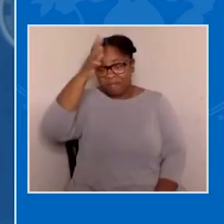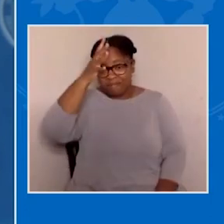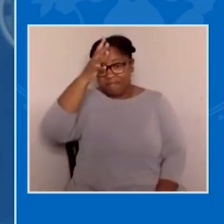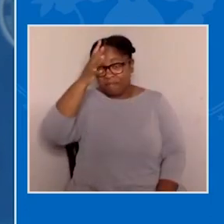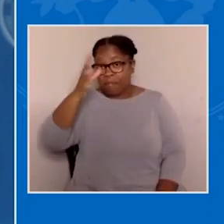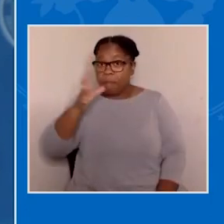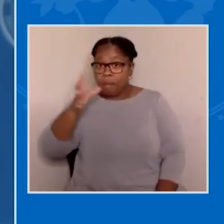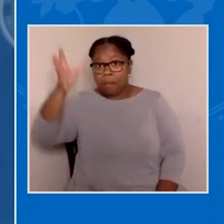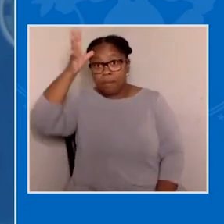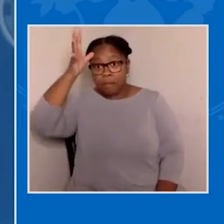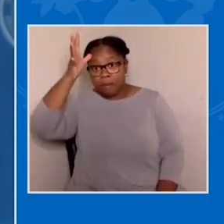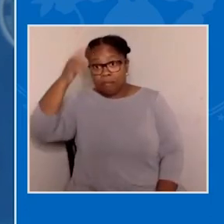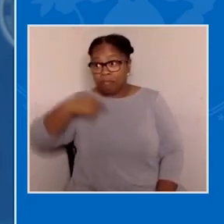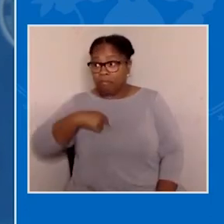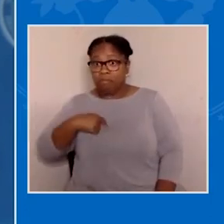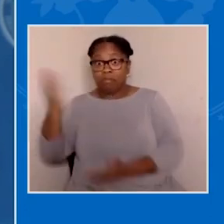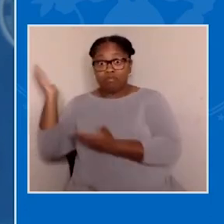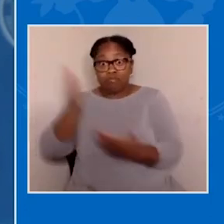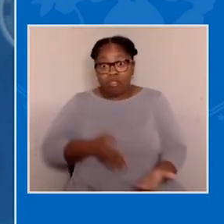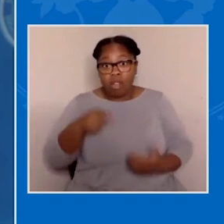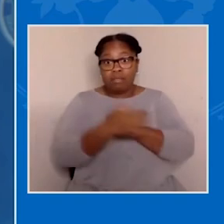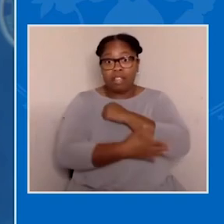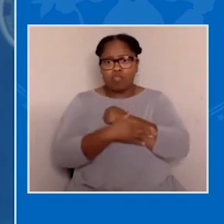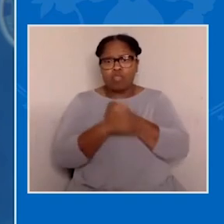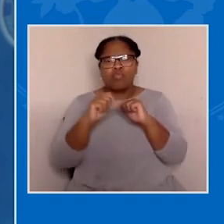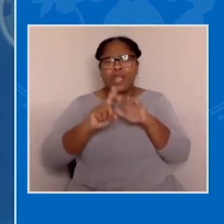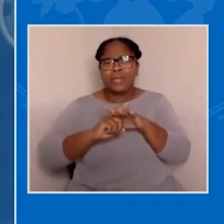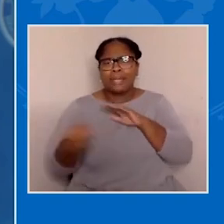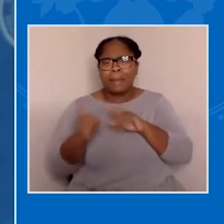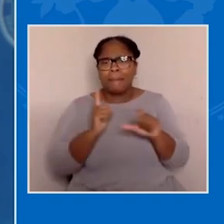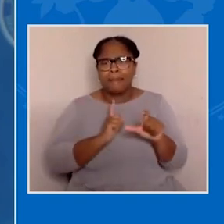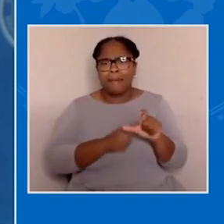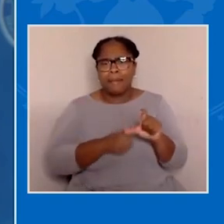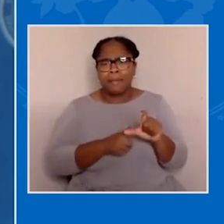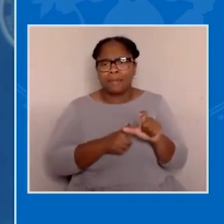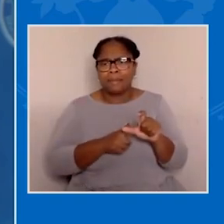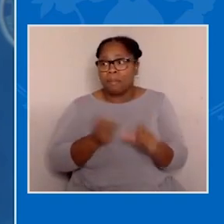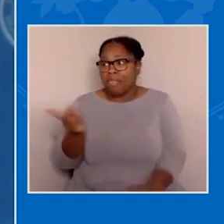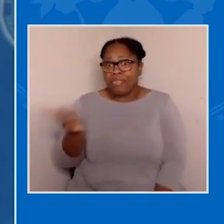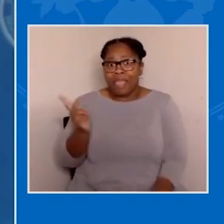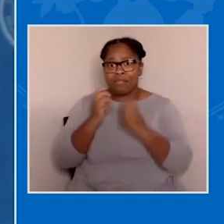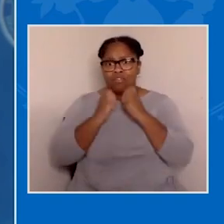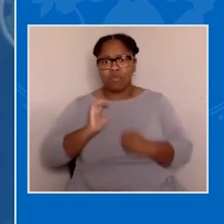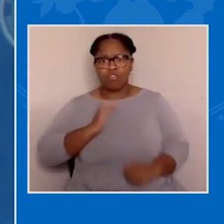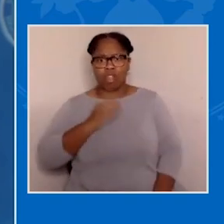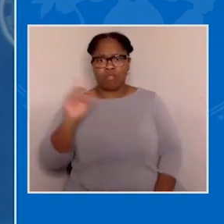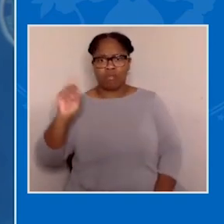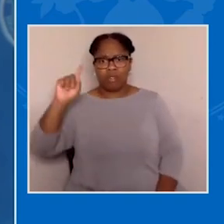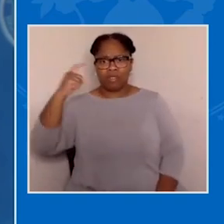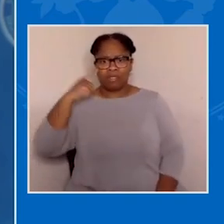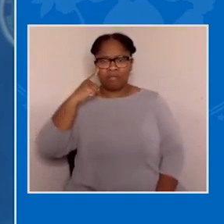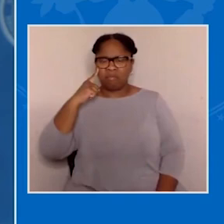Mi padre y mi madre me trajeron a este país para escapar del comunismo. Aprecian nuestra democracia y estaban intensamente orgullosos de